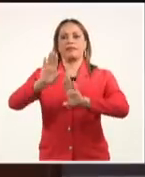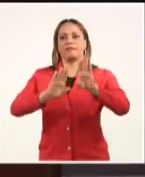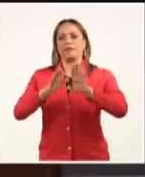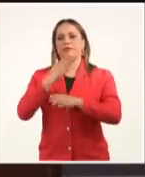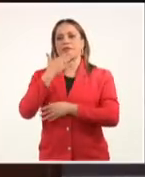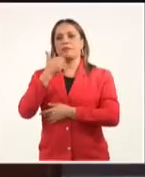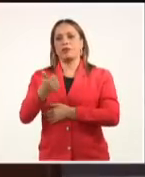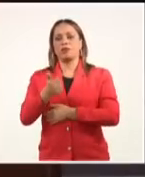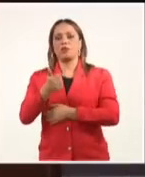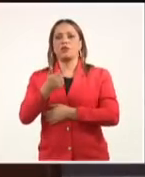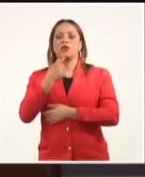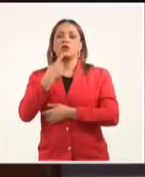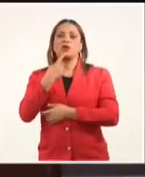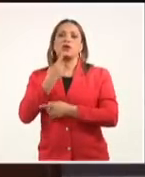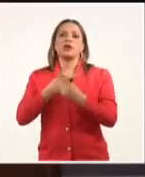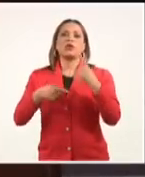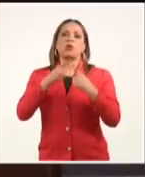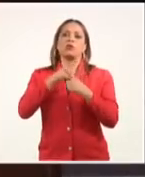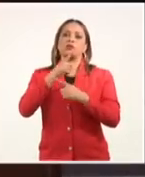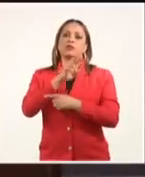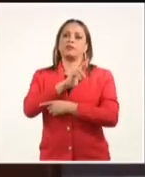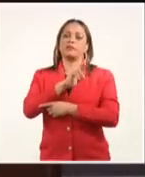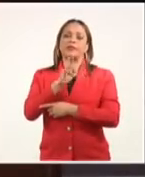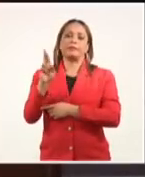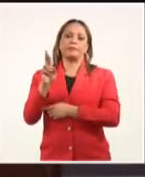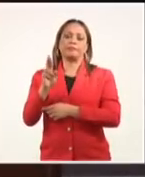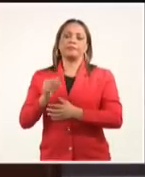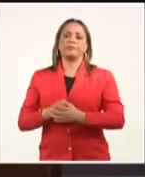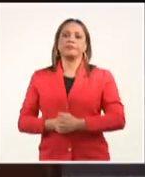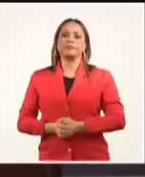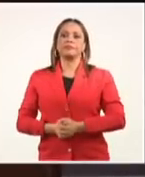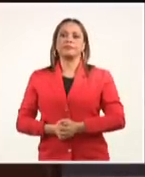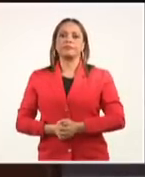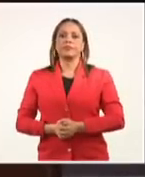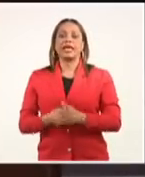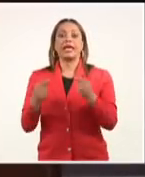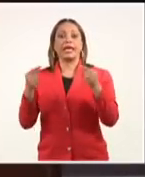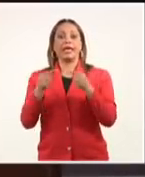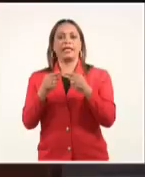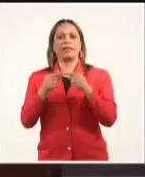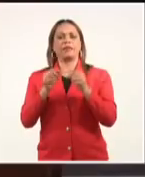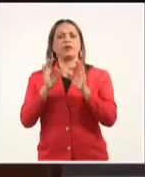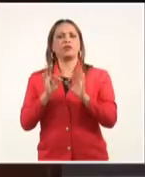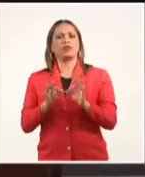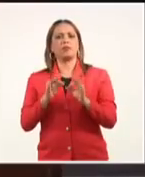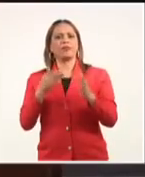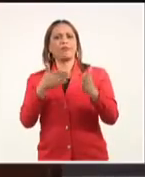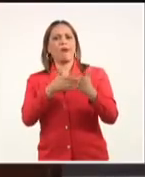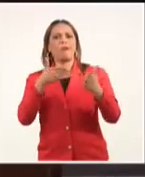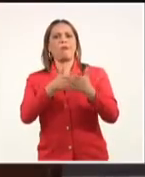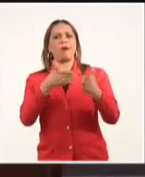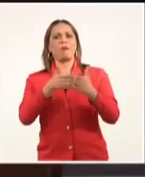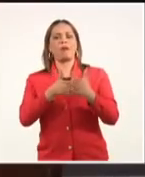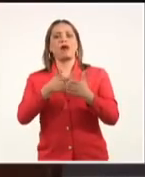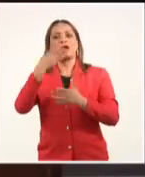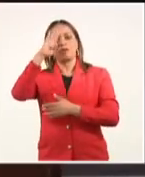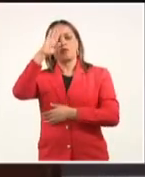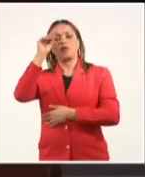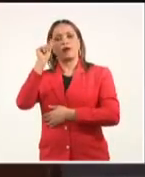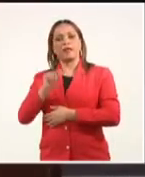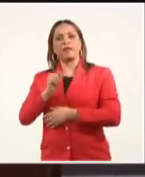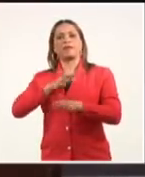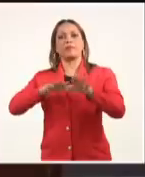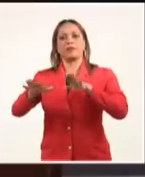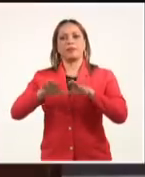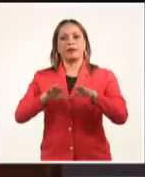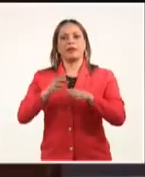las infamias del enemigo, una obra palpable en cualquier rincón de Cuba,